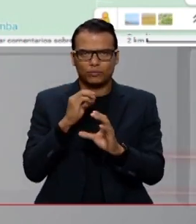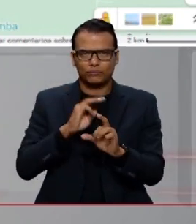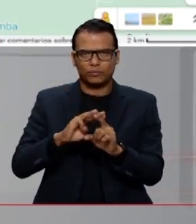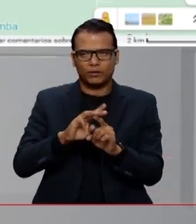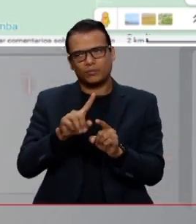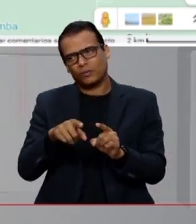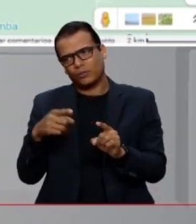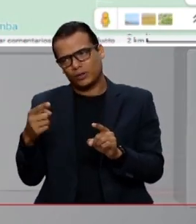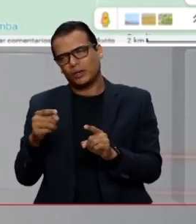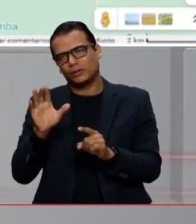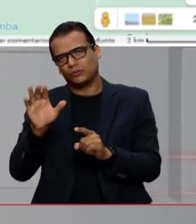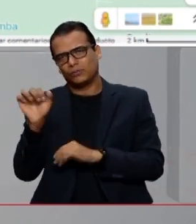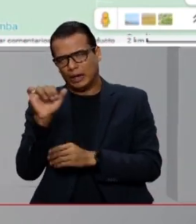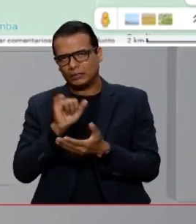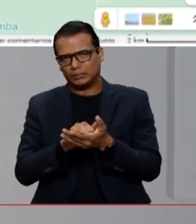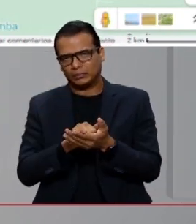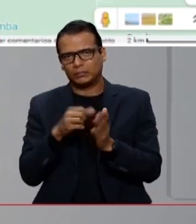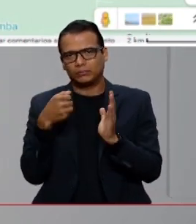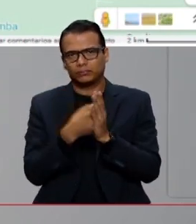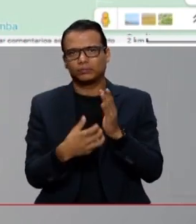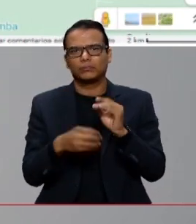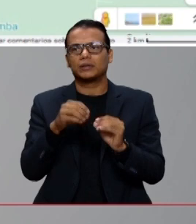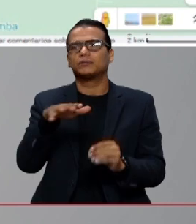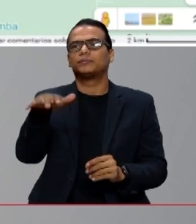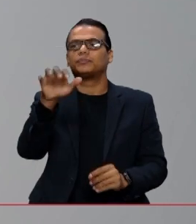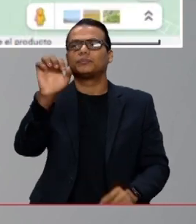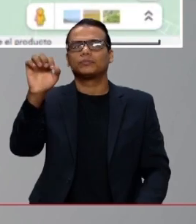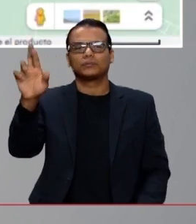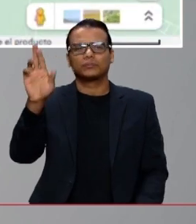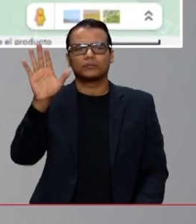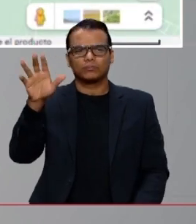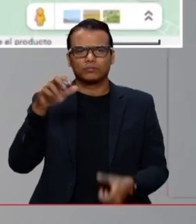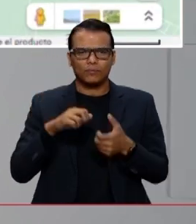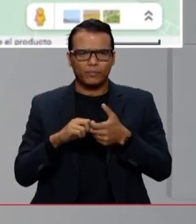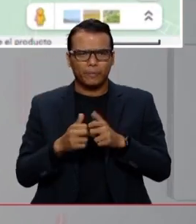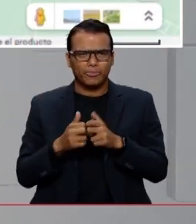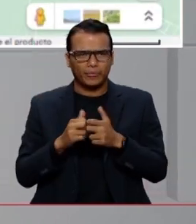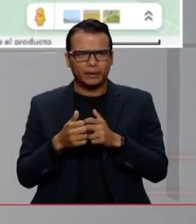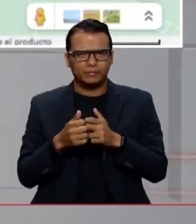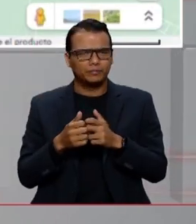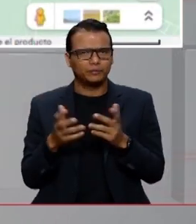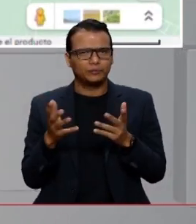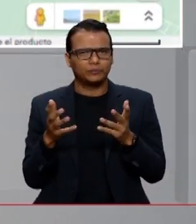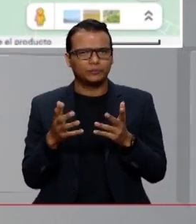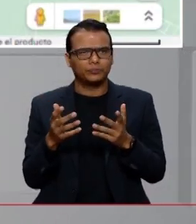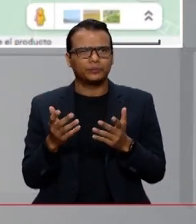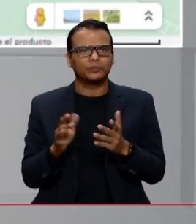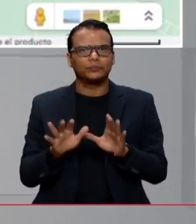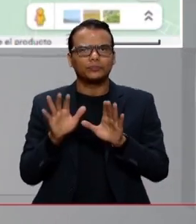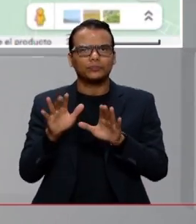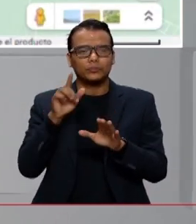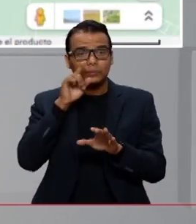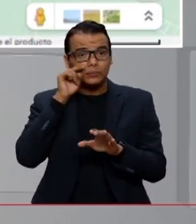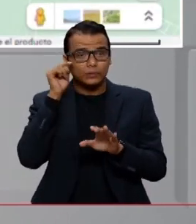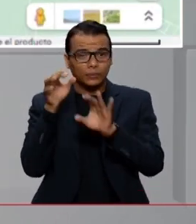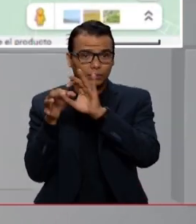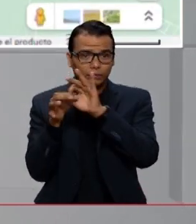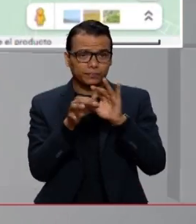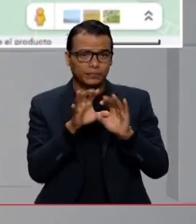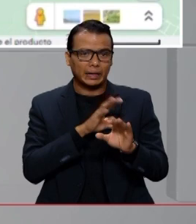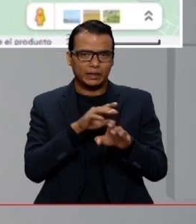vehículo particular. La zona oriente a esta hora reporta inconvenientes, especialmente ingresando desde Candelaria hasta